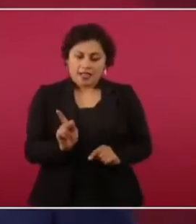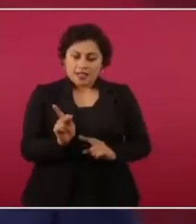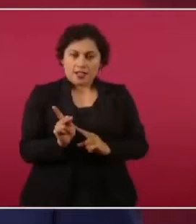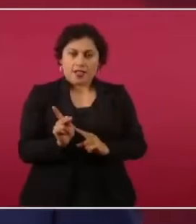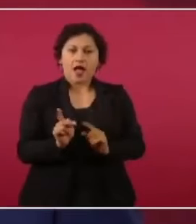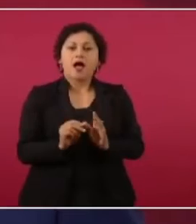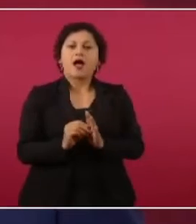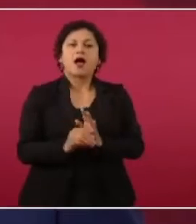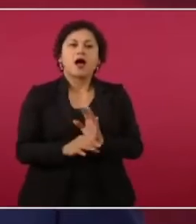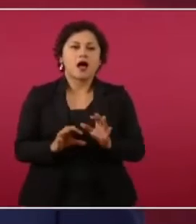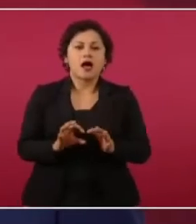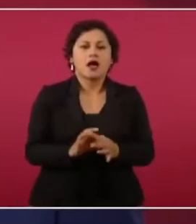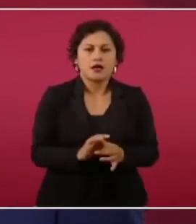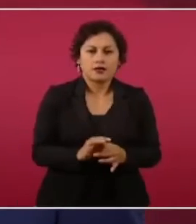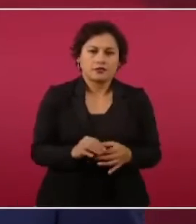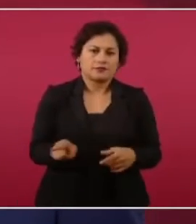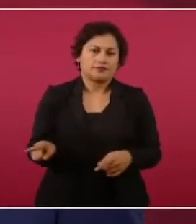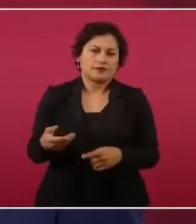mucho,